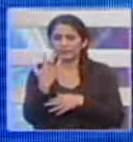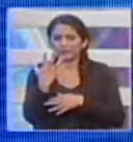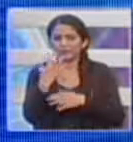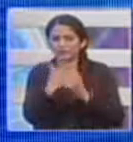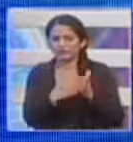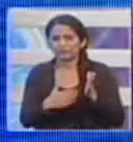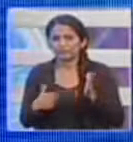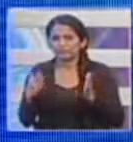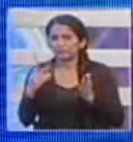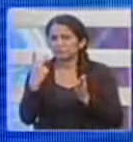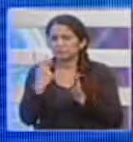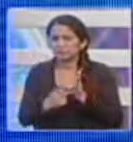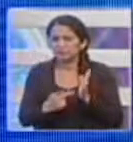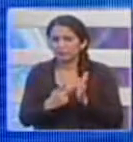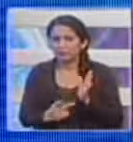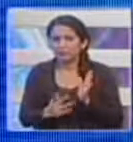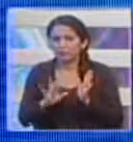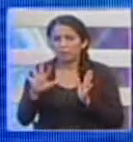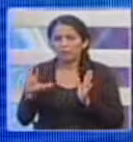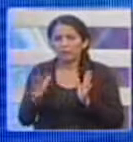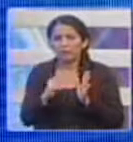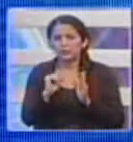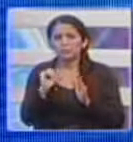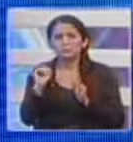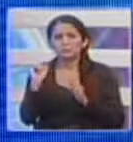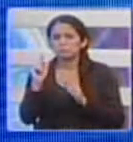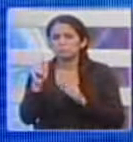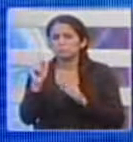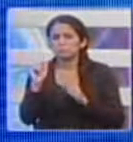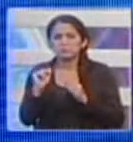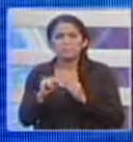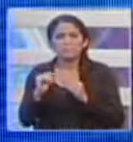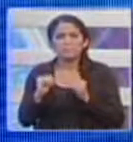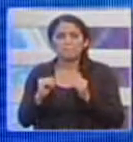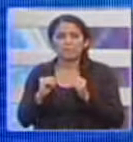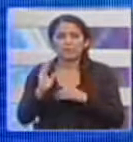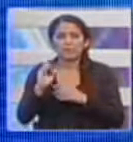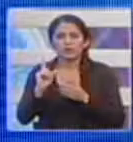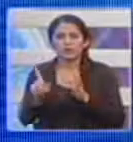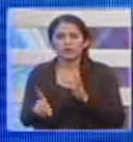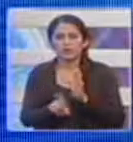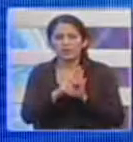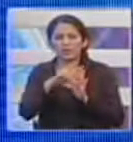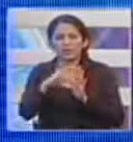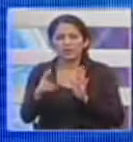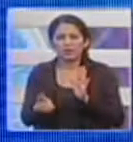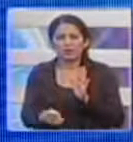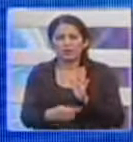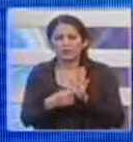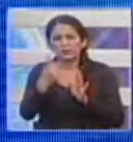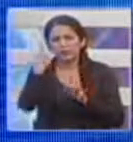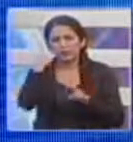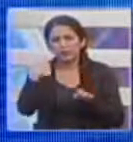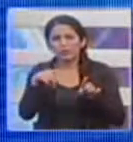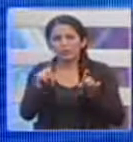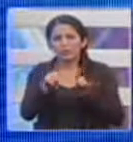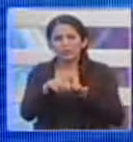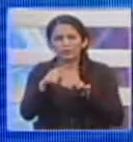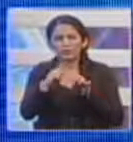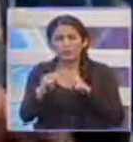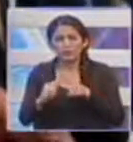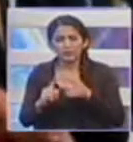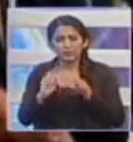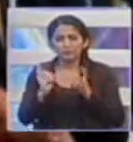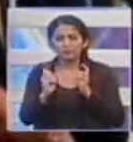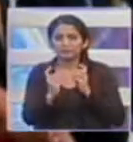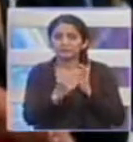técnicas, contabilizamos más de 1000 cambios normativos, entre leyes, reglamentos, acuerdos ministeriales, etc.